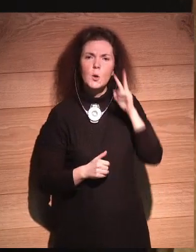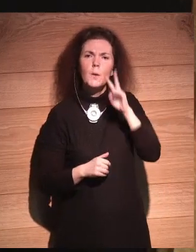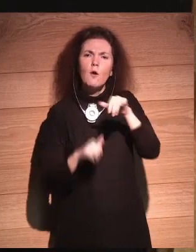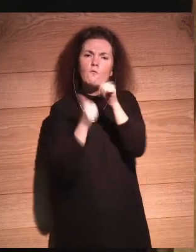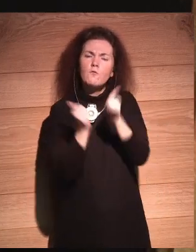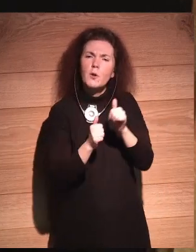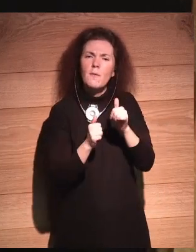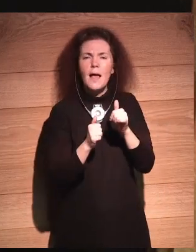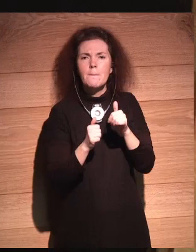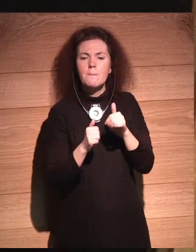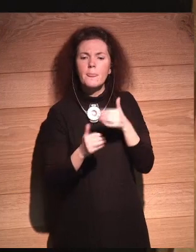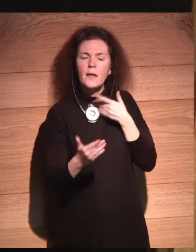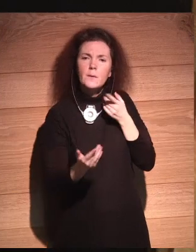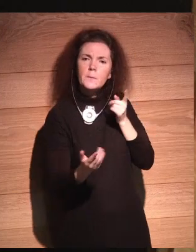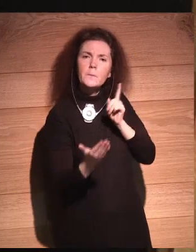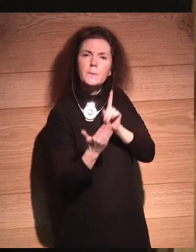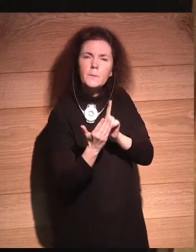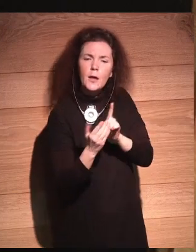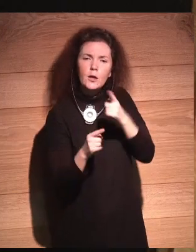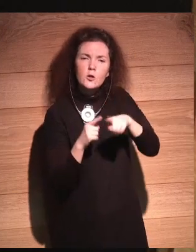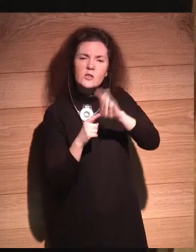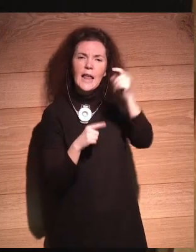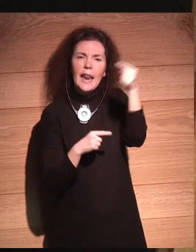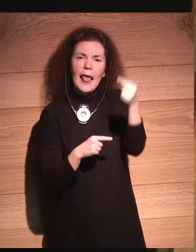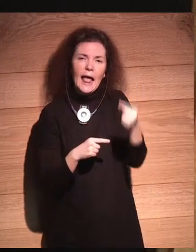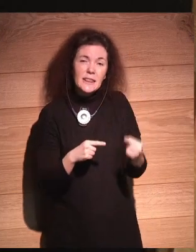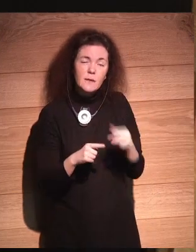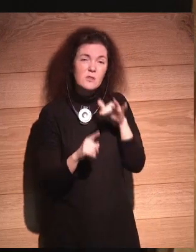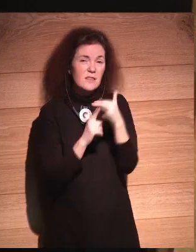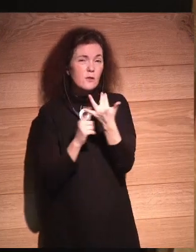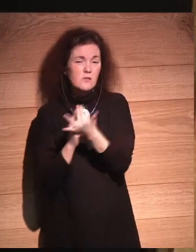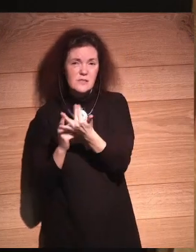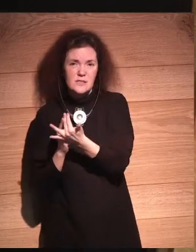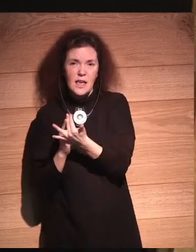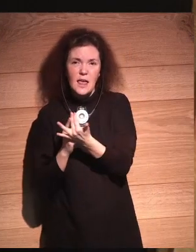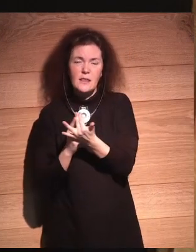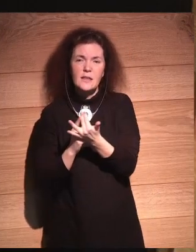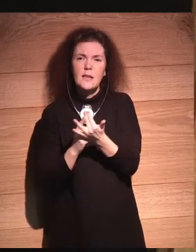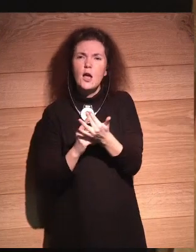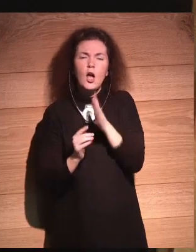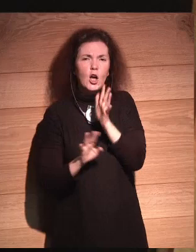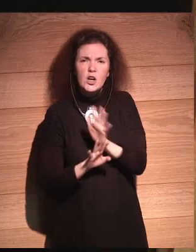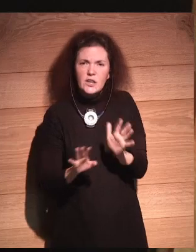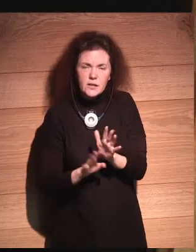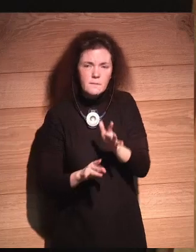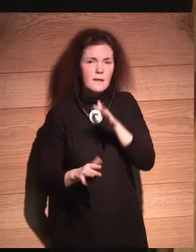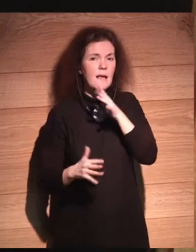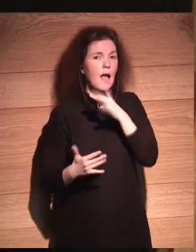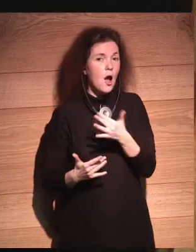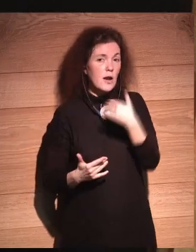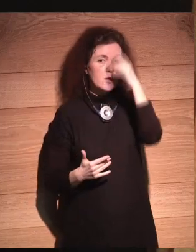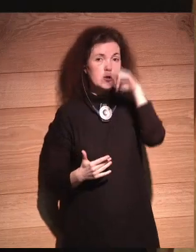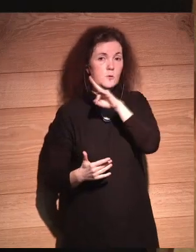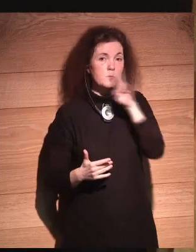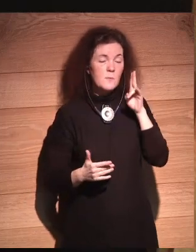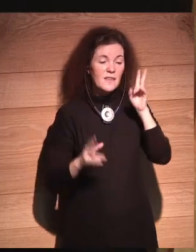una manera muy cercana todos los aspectos negativos y circunstancias nefastas que están sufriendo los